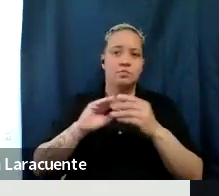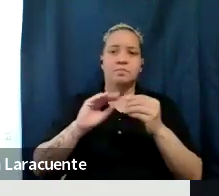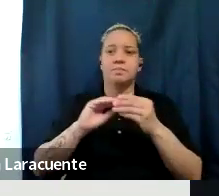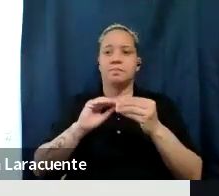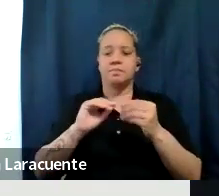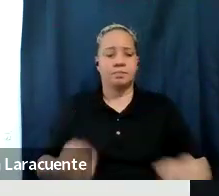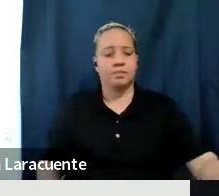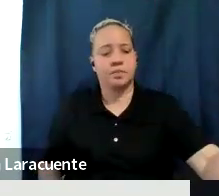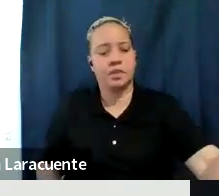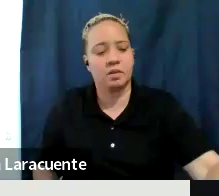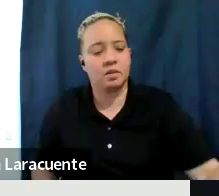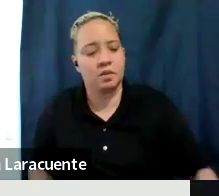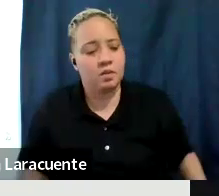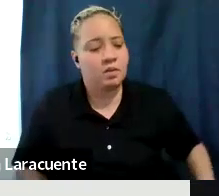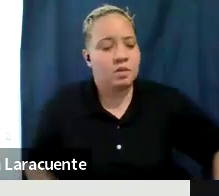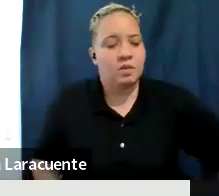comentarios.